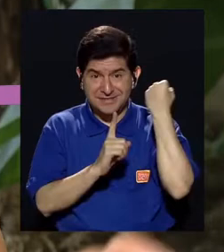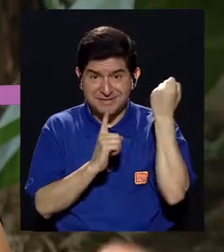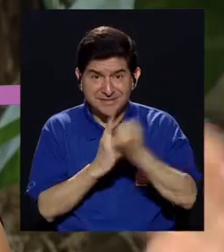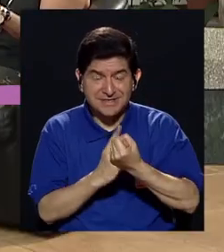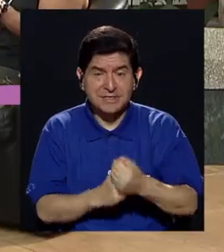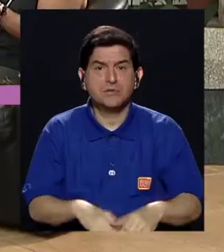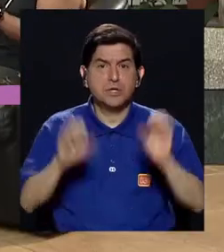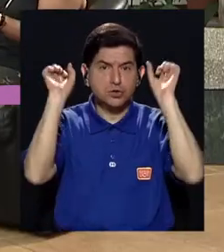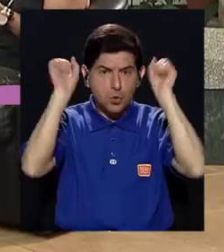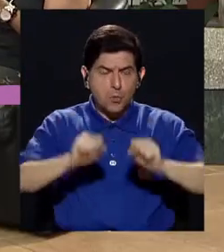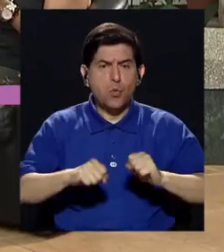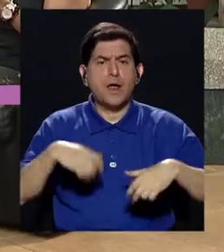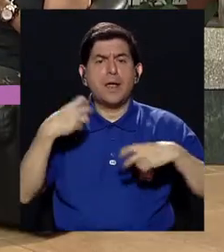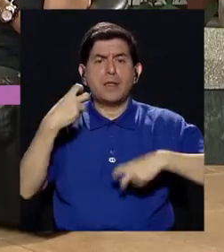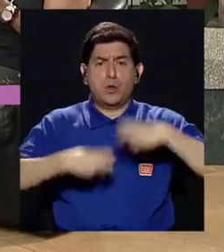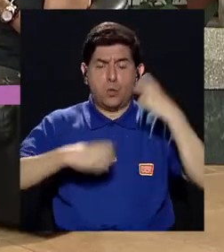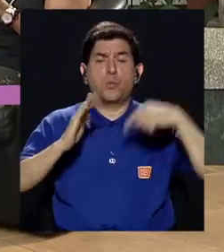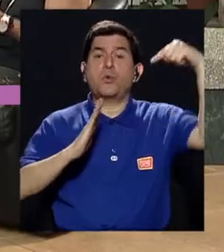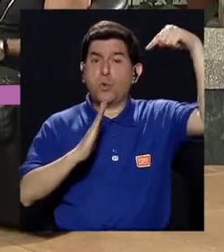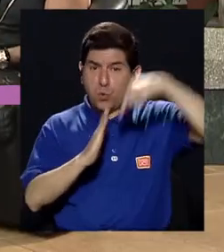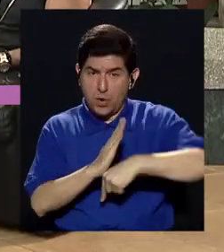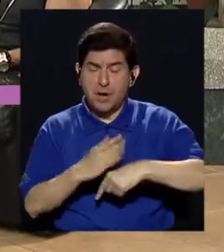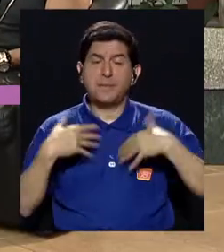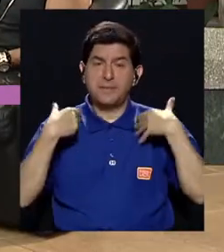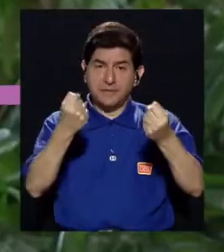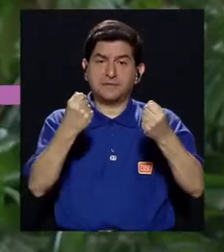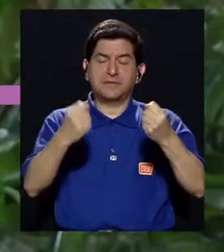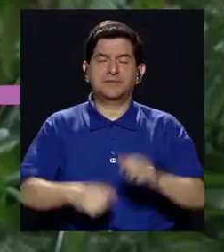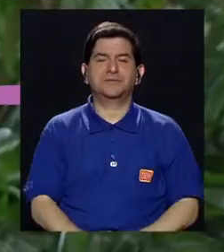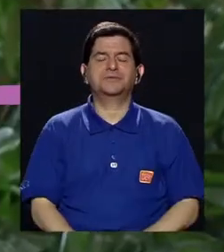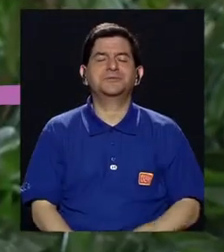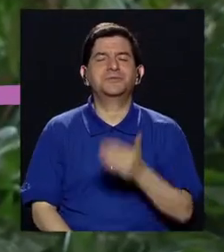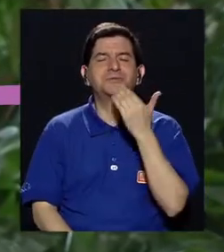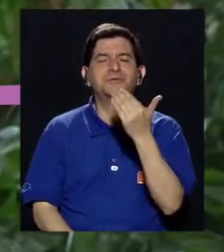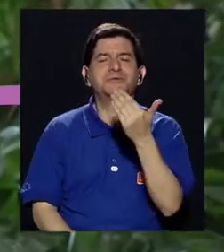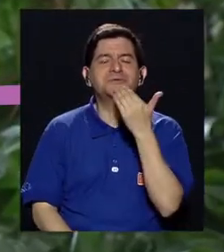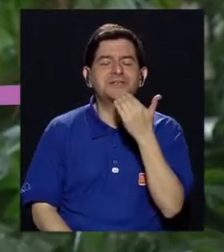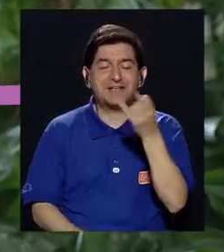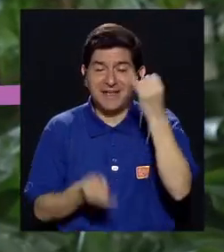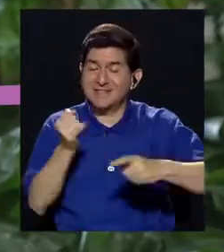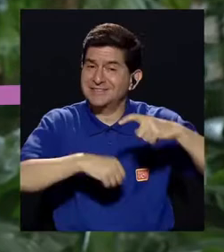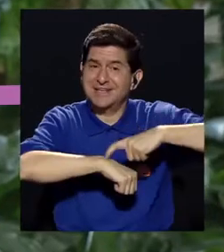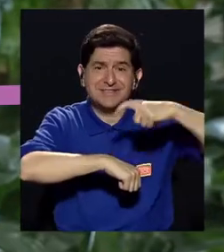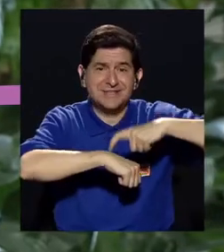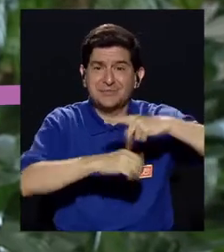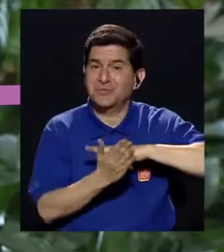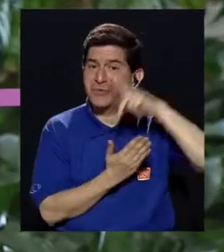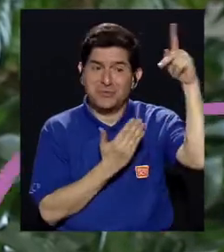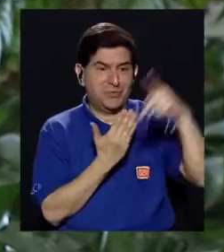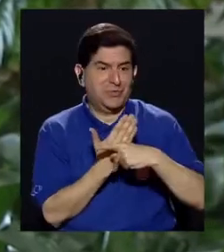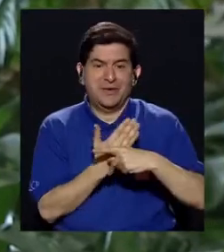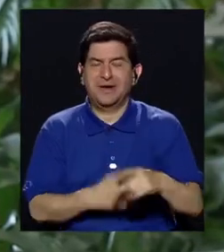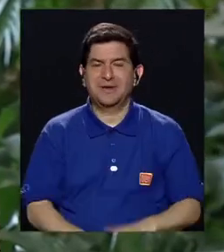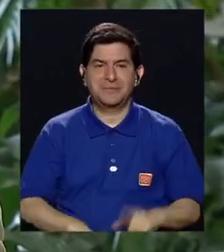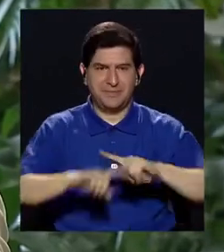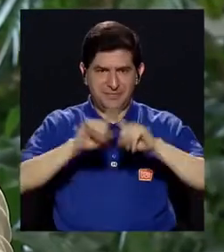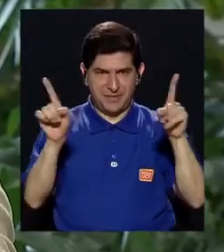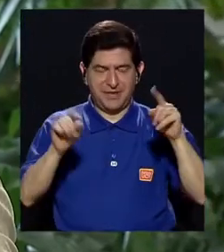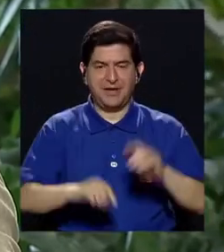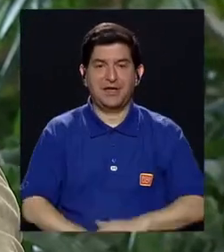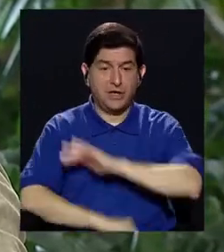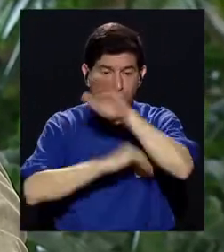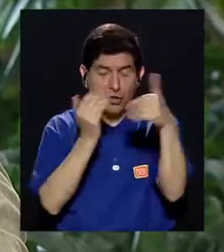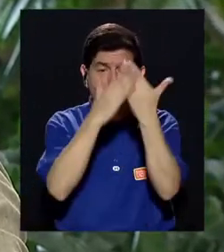que pueda haber gravísimos problemas para mi salud. Doctora, muchísimas gracias. Se nos acabó el tiempo del programa, pero sin duda que toda